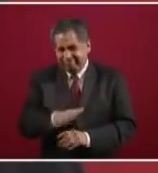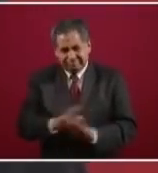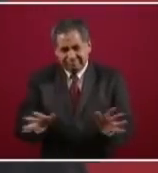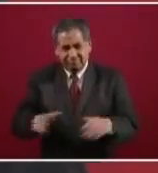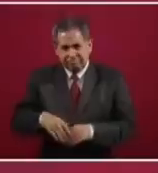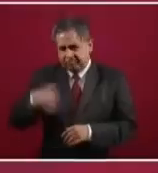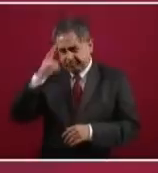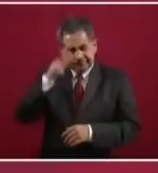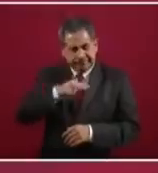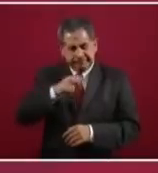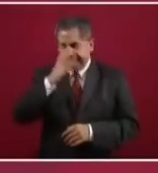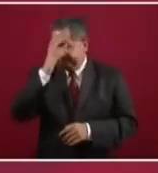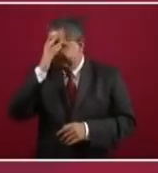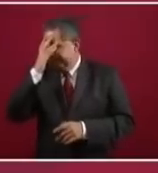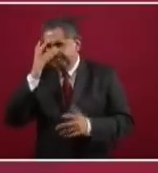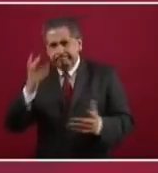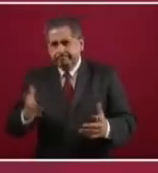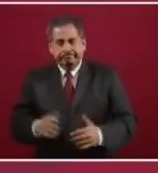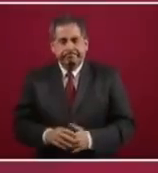México,